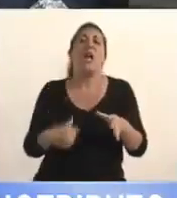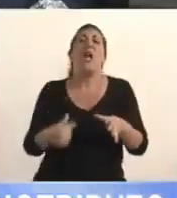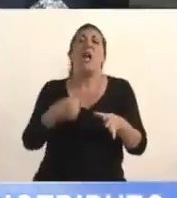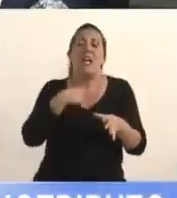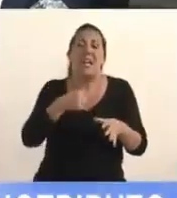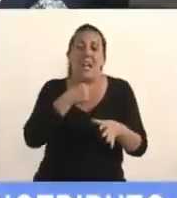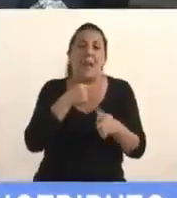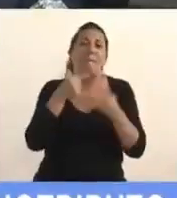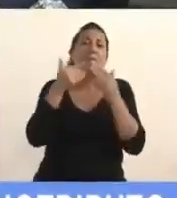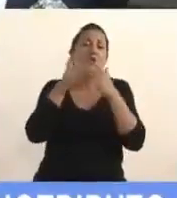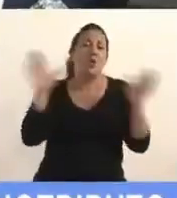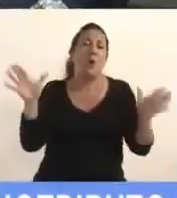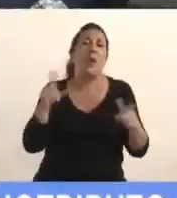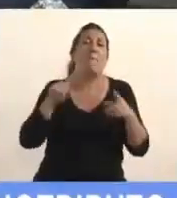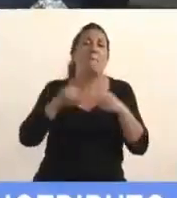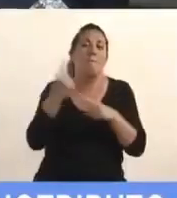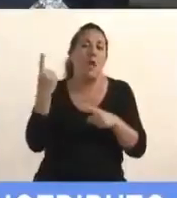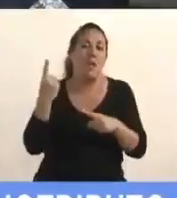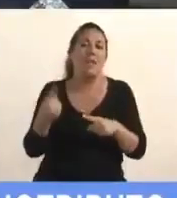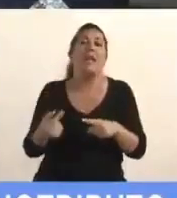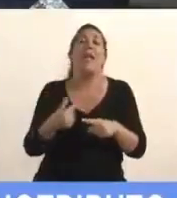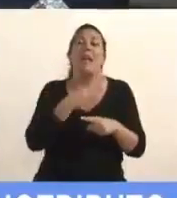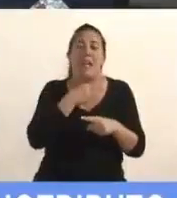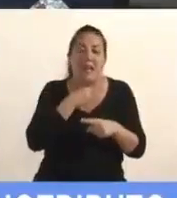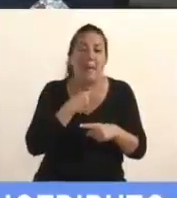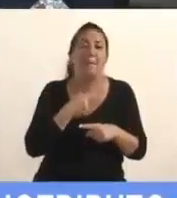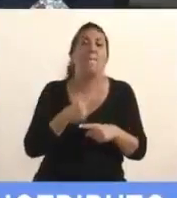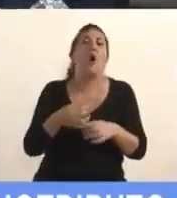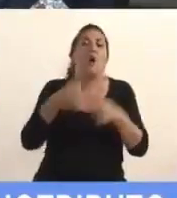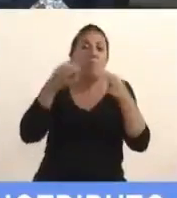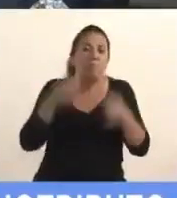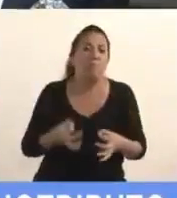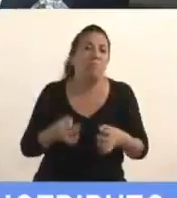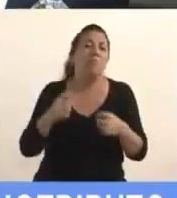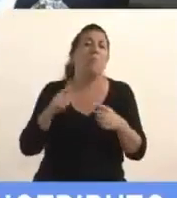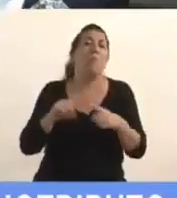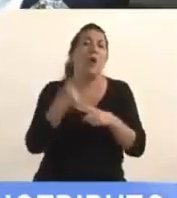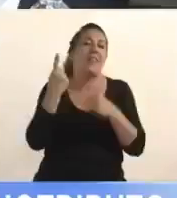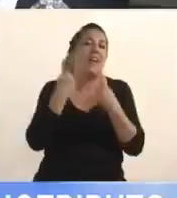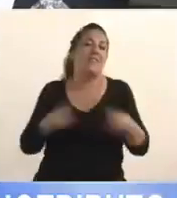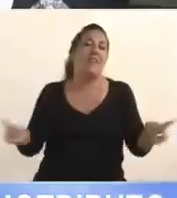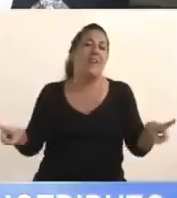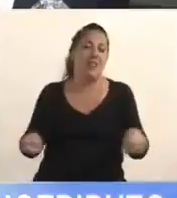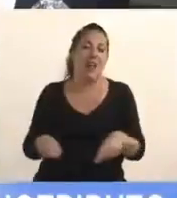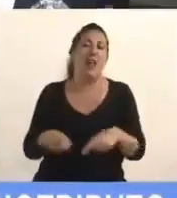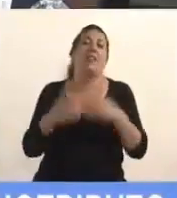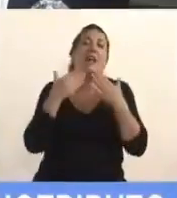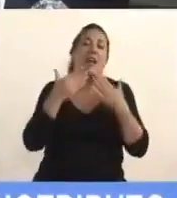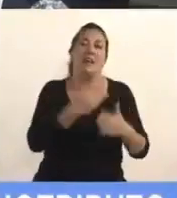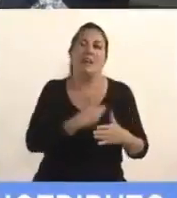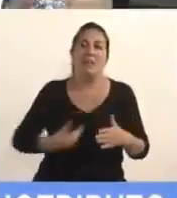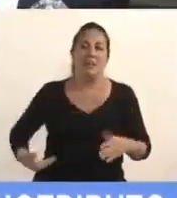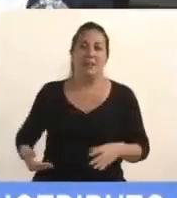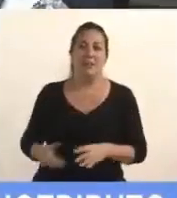queremos soberanía política, queremos llegar a la justicia social, tenemos que aplicar una política distinta a la que aplicó Macri. Gracias, presidenta.